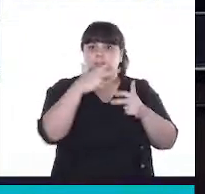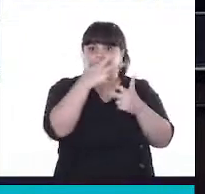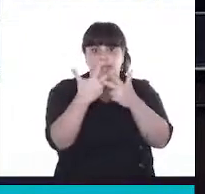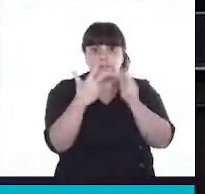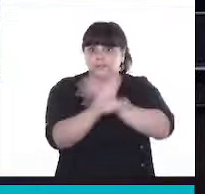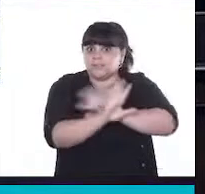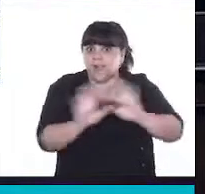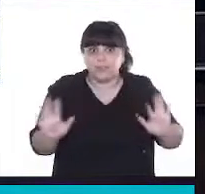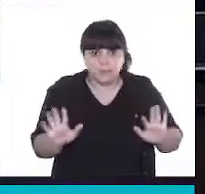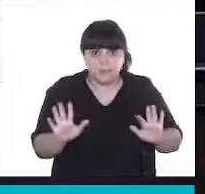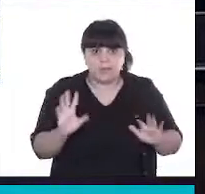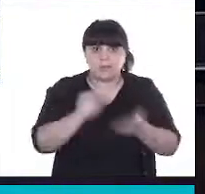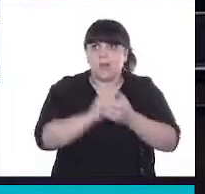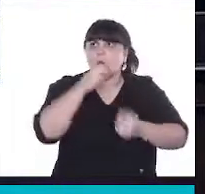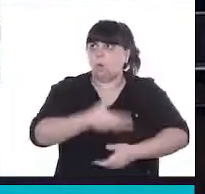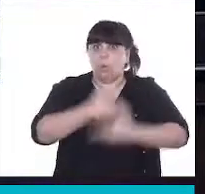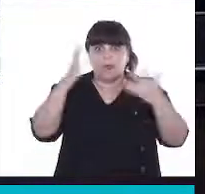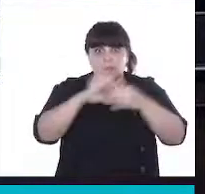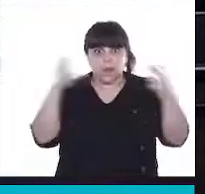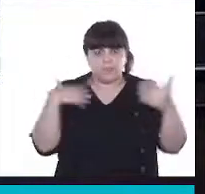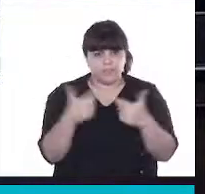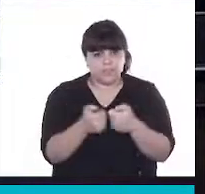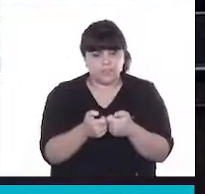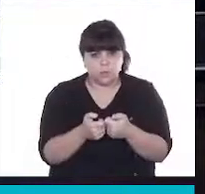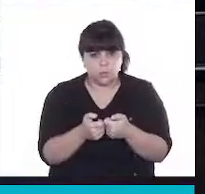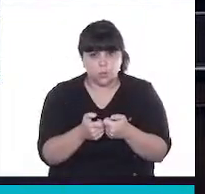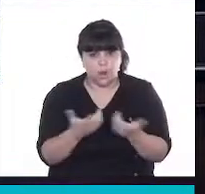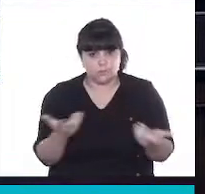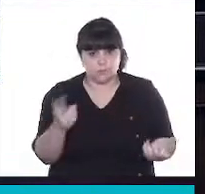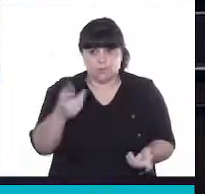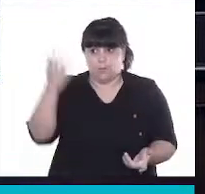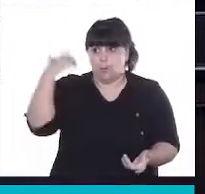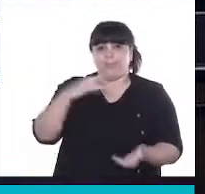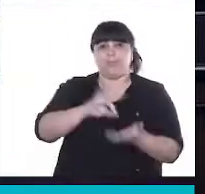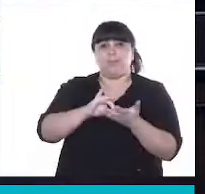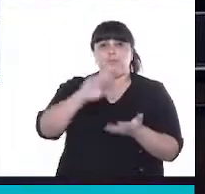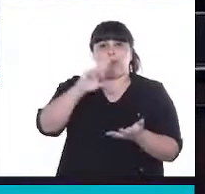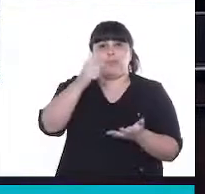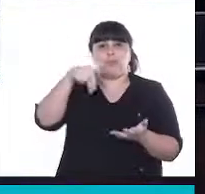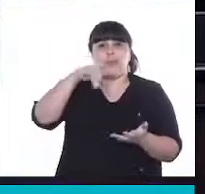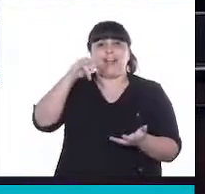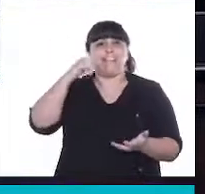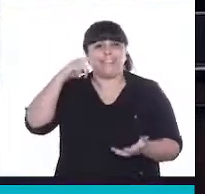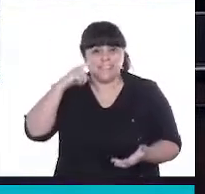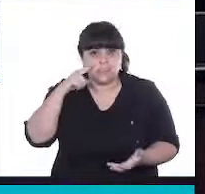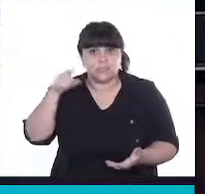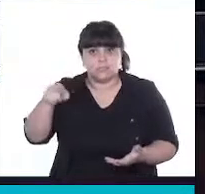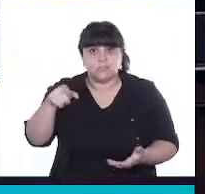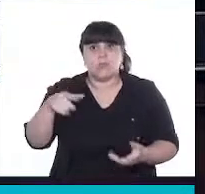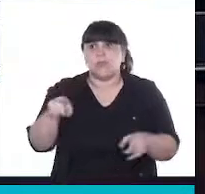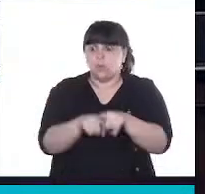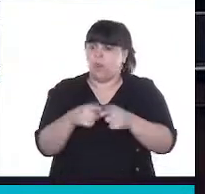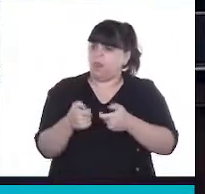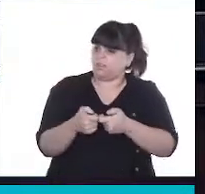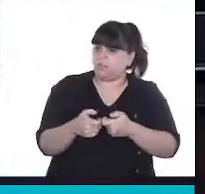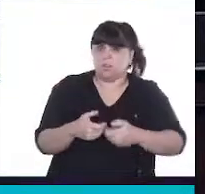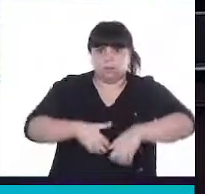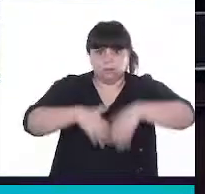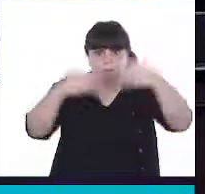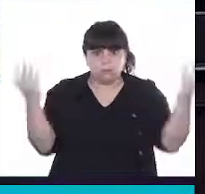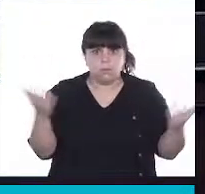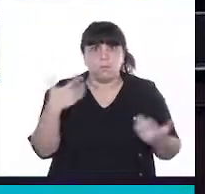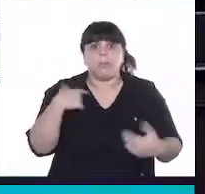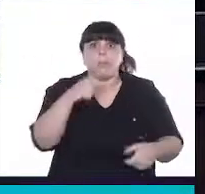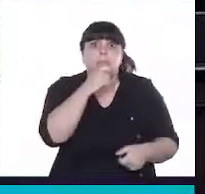pueden utilizarlo y de hecho lo están utilizando como decía el diputado del cine en actividades ilícitas y delictivas de todo tipo pueden hacer videollamadas